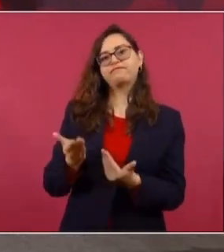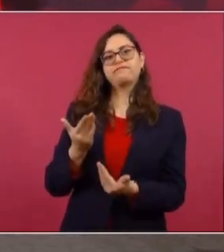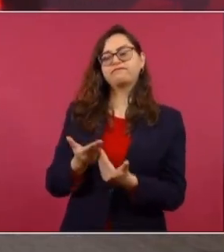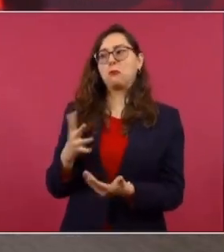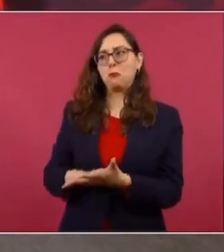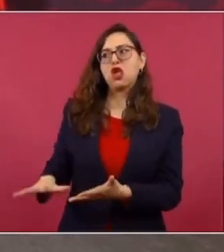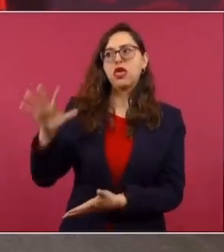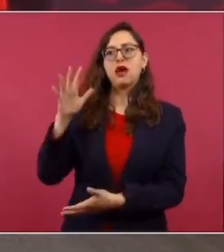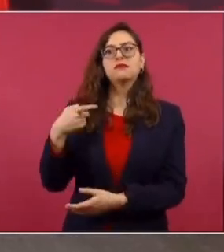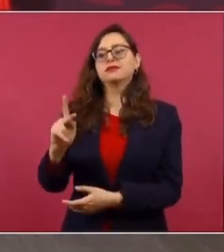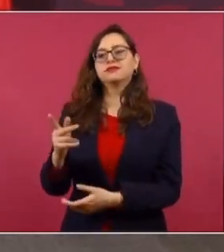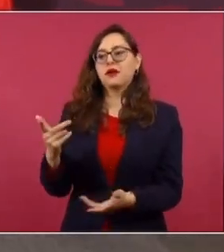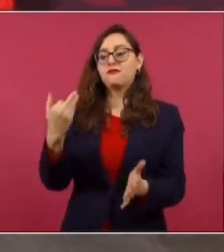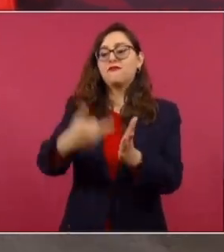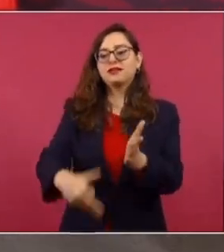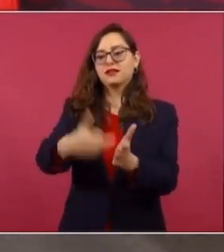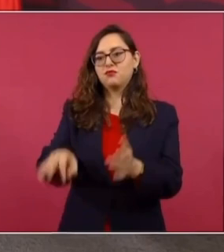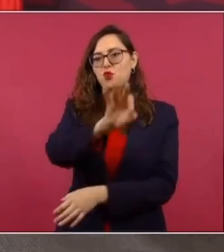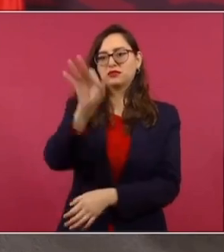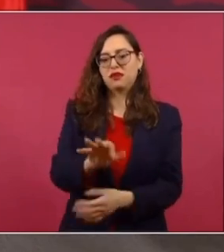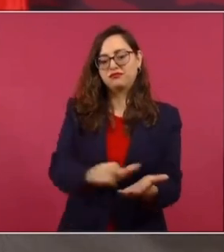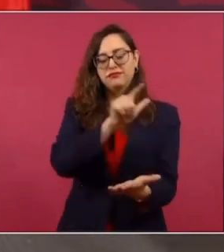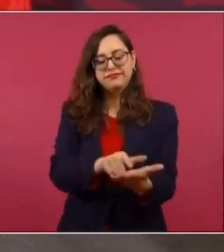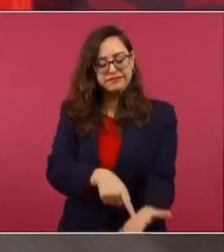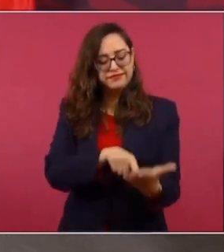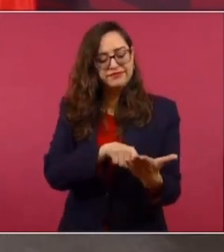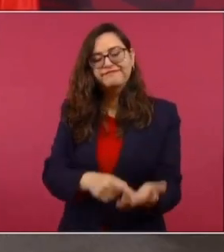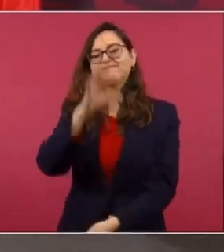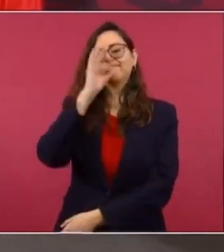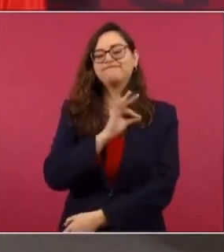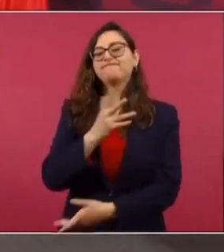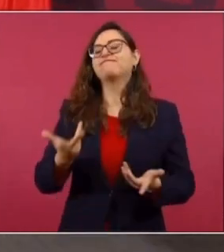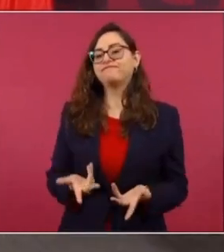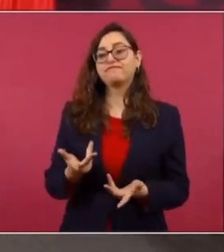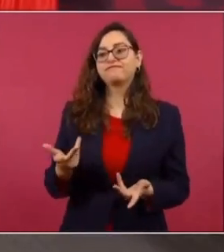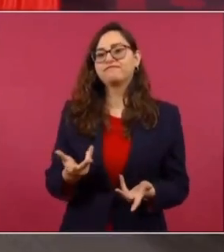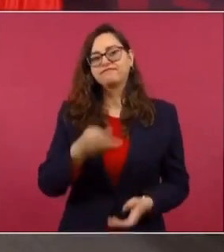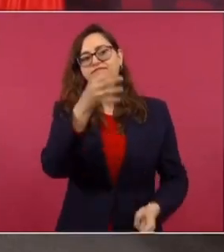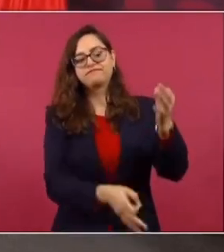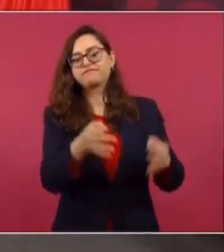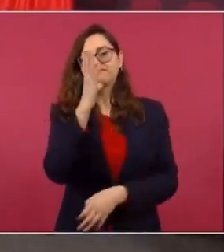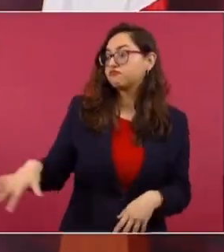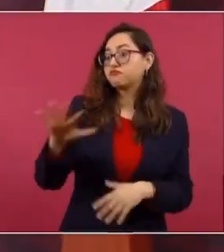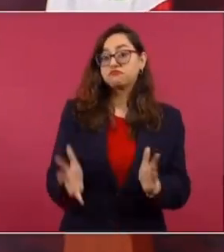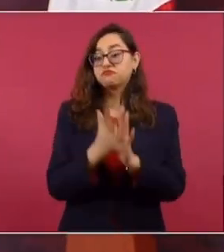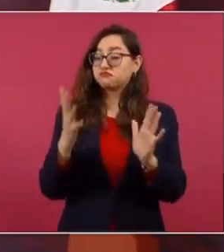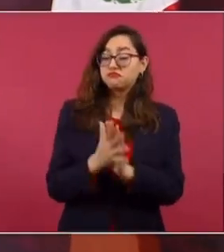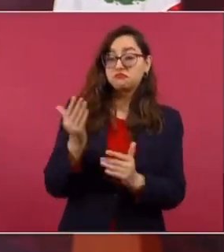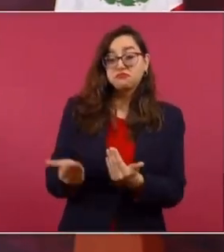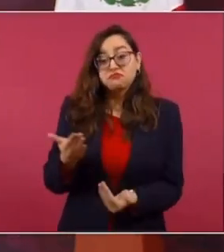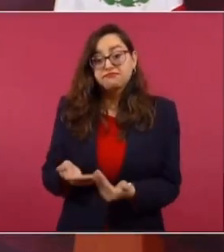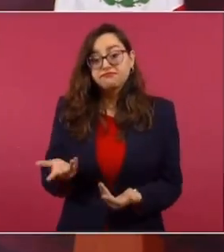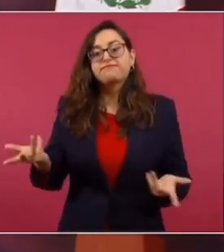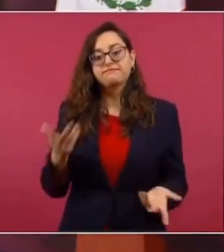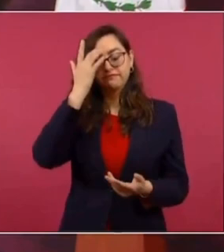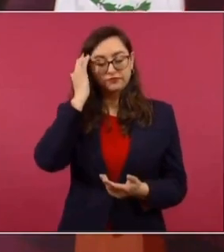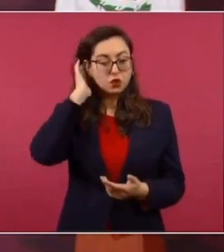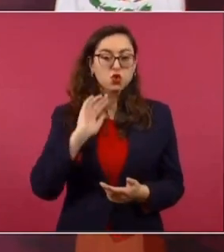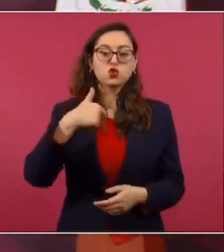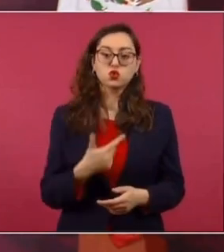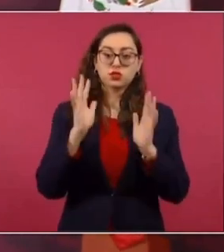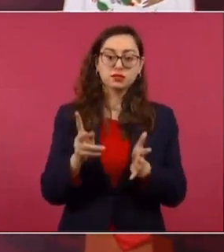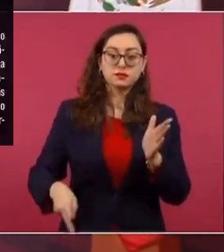demanda la ley para que se llevara a cabo este proceso judicial yo ya en varias ocasiones